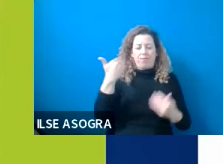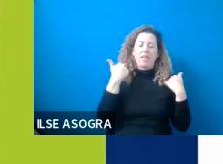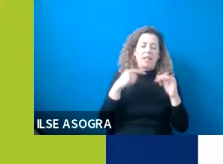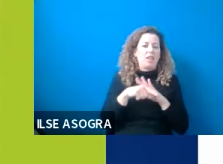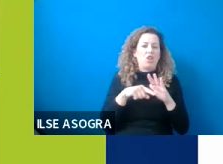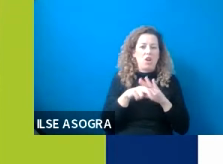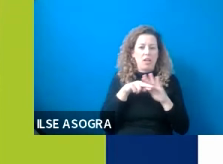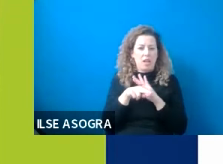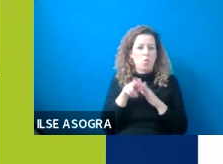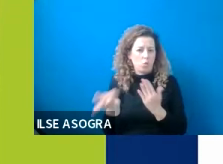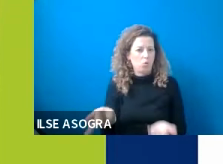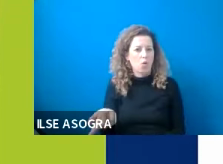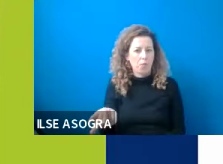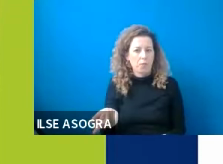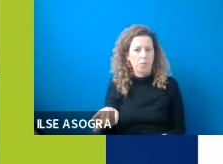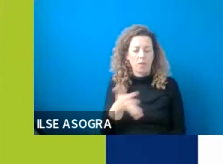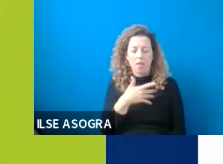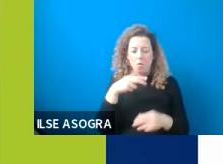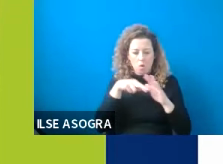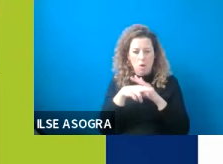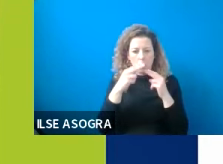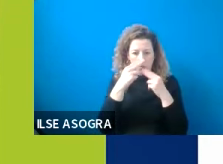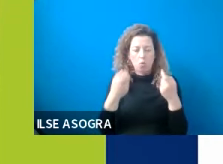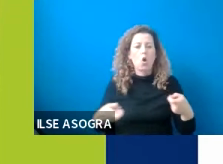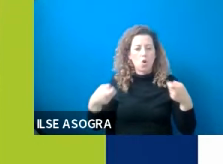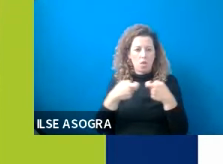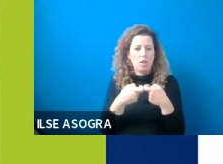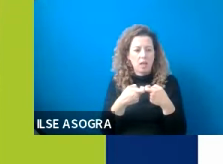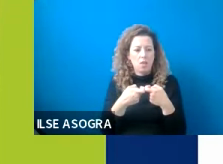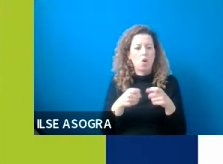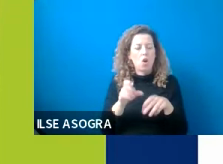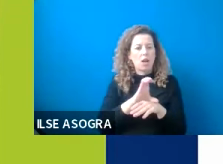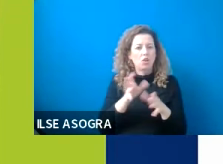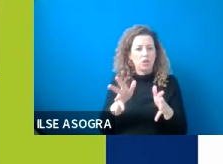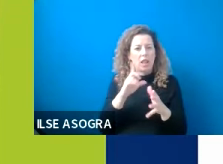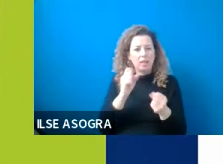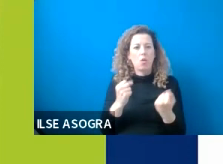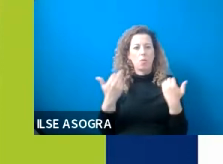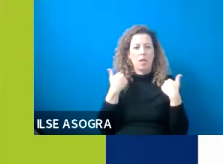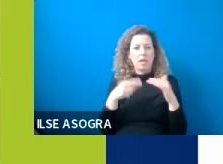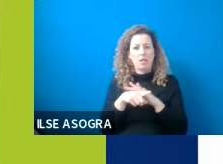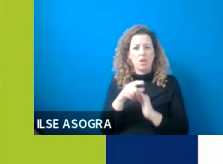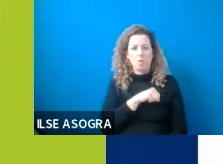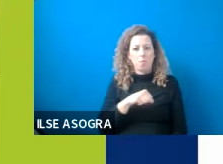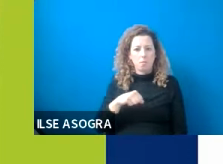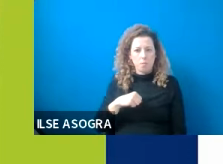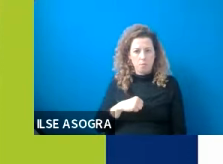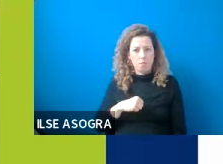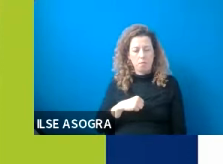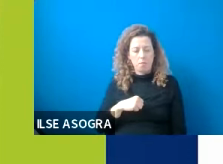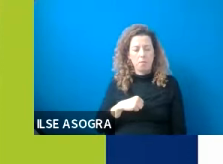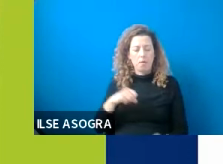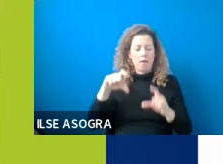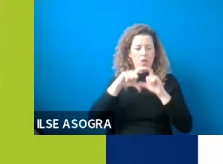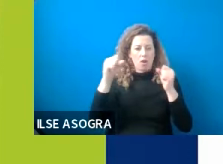recurso. un recurso concertado, un recurso público, concertado con la Consejería de Salud y gestionado de manera privada por la entidad, ¿no?